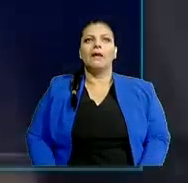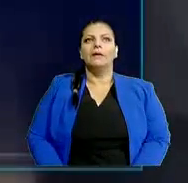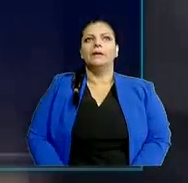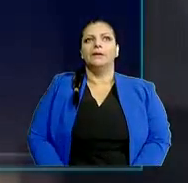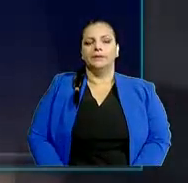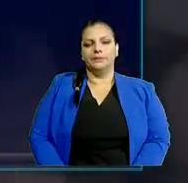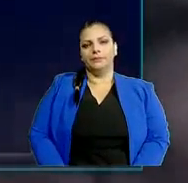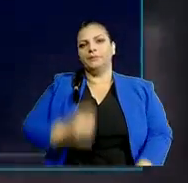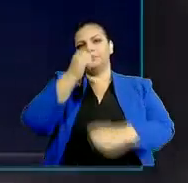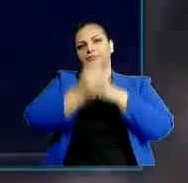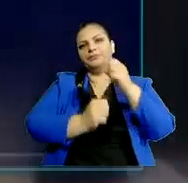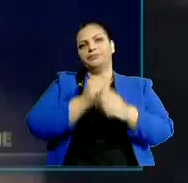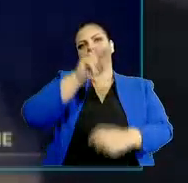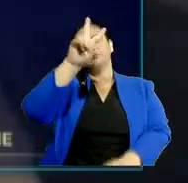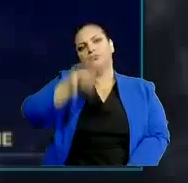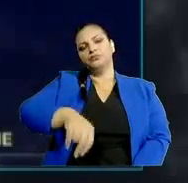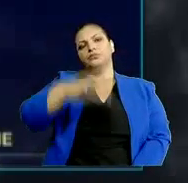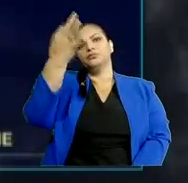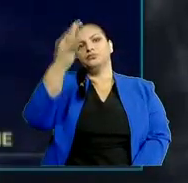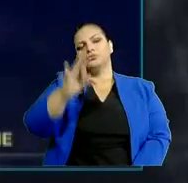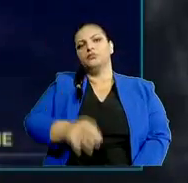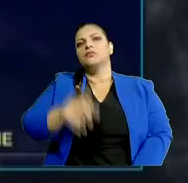Exactamente serán